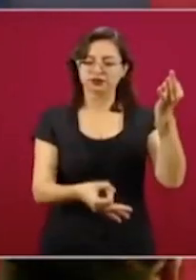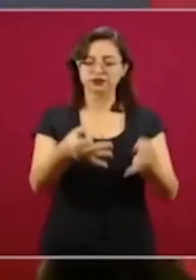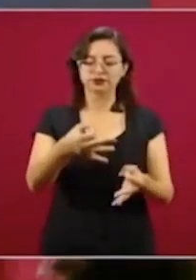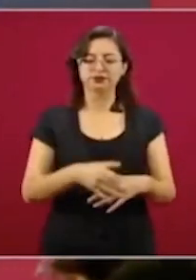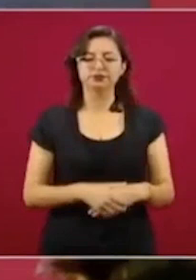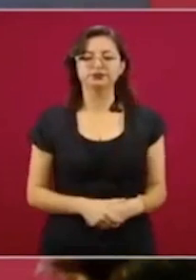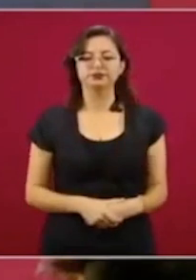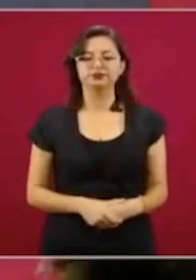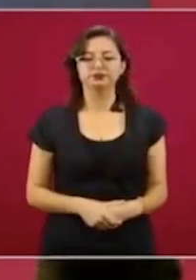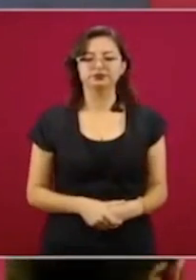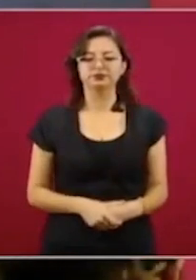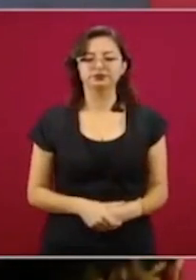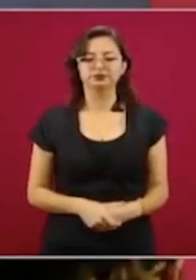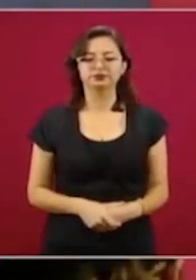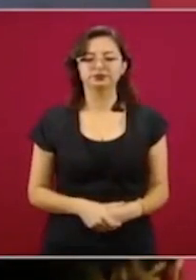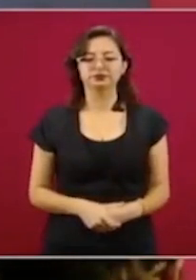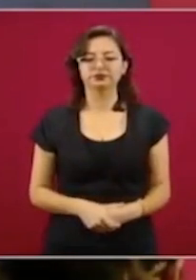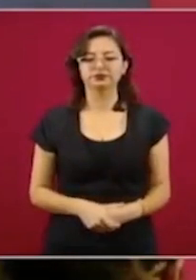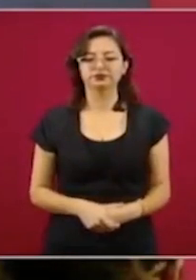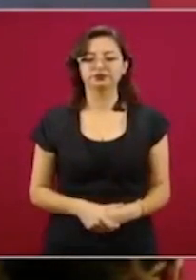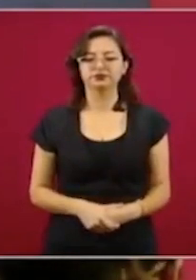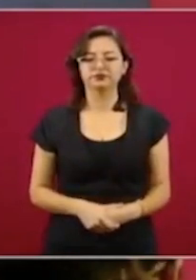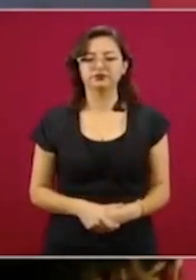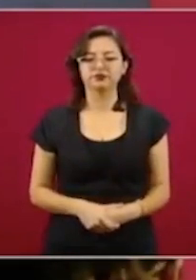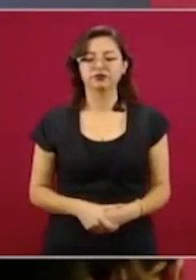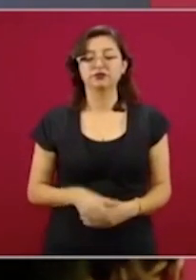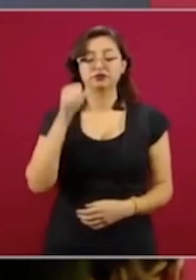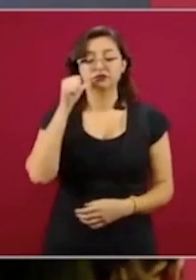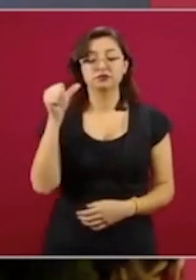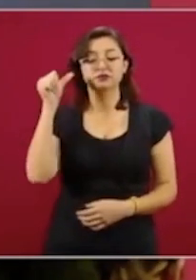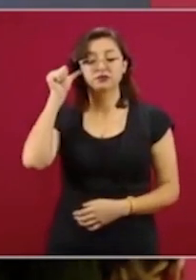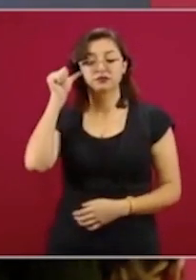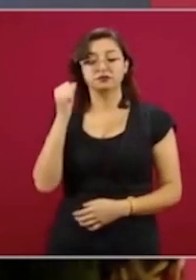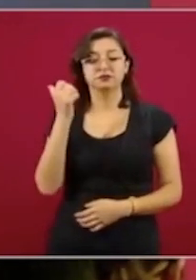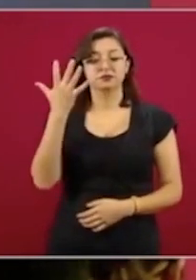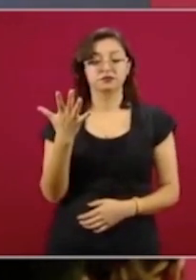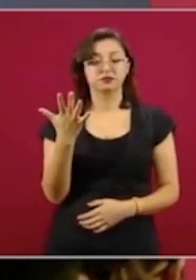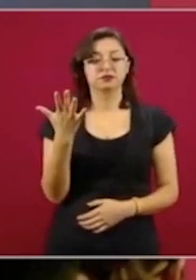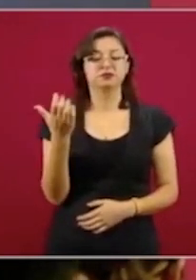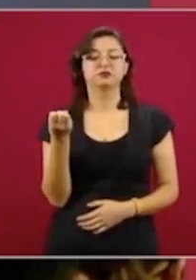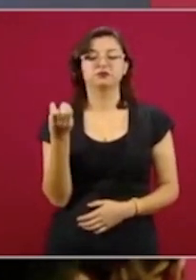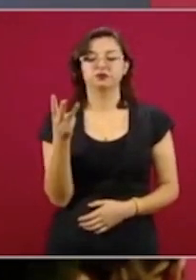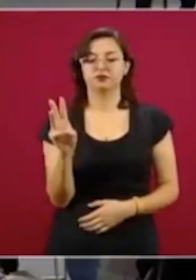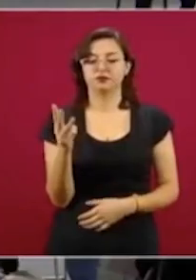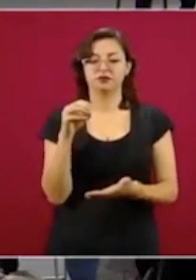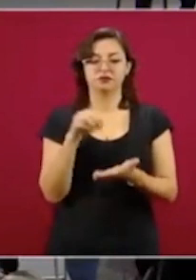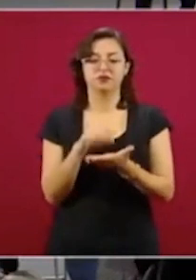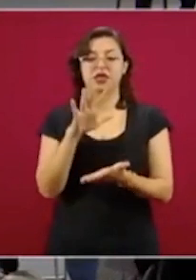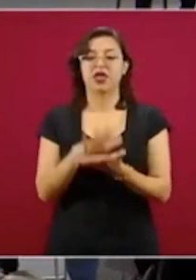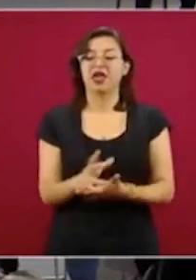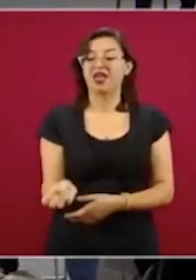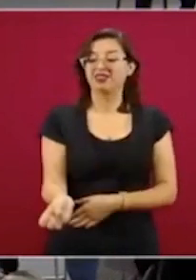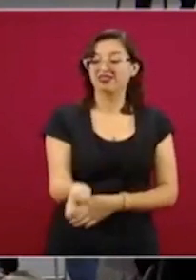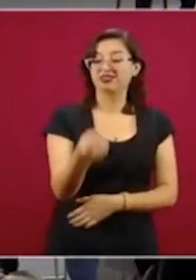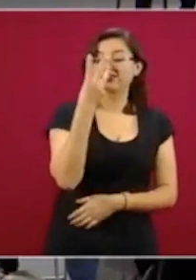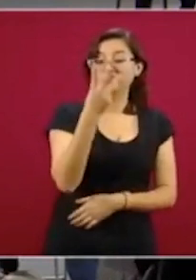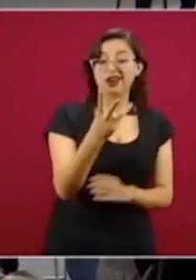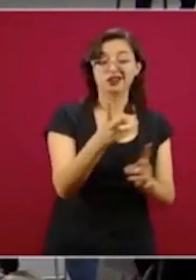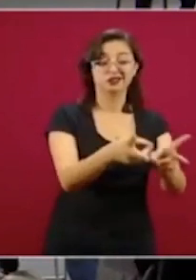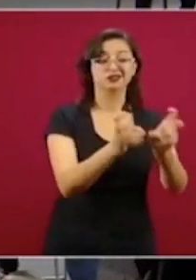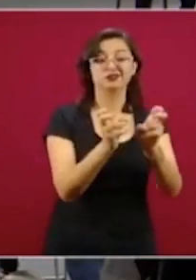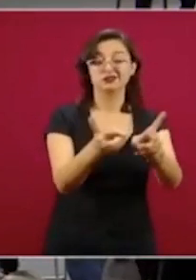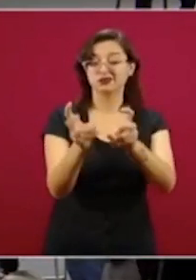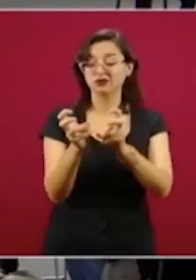hoy 5 de mayo ayer se registraron tres saqueos y dos intentos de